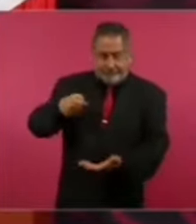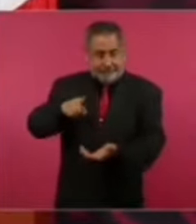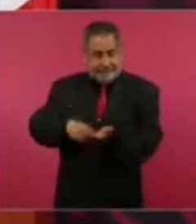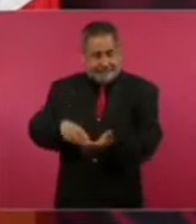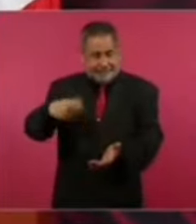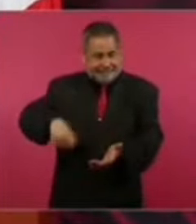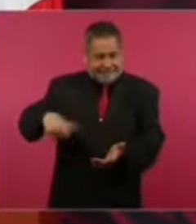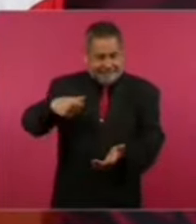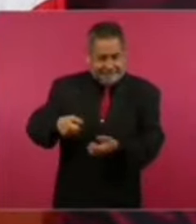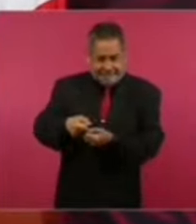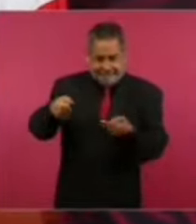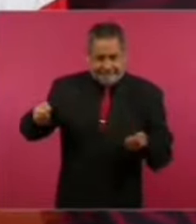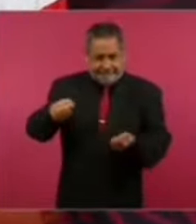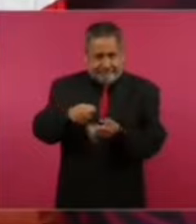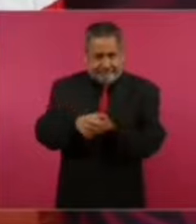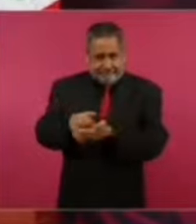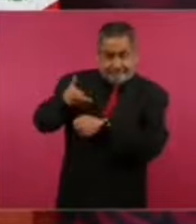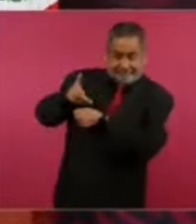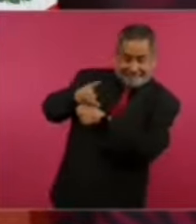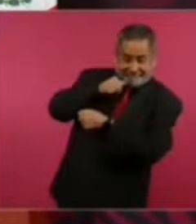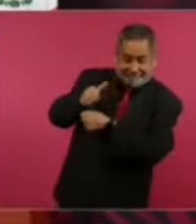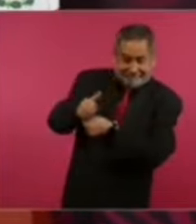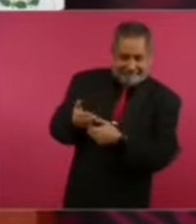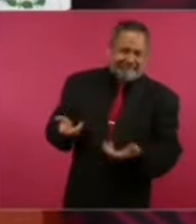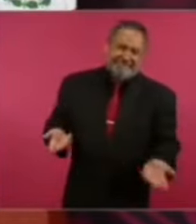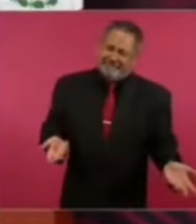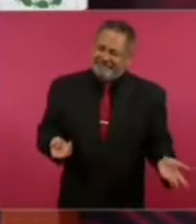dinero y no me van a grabar.